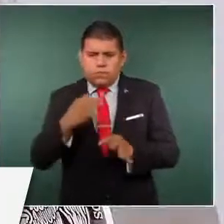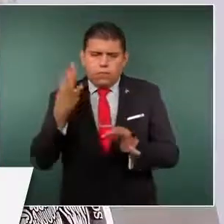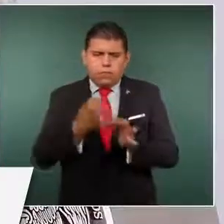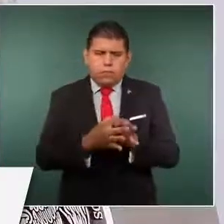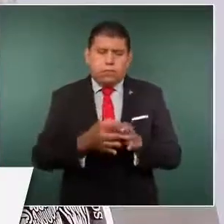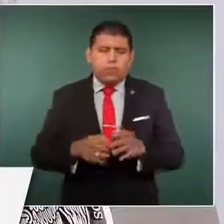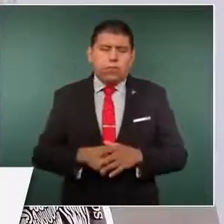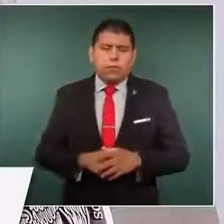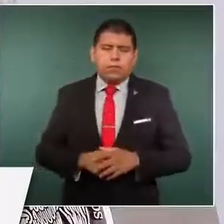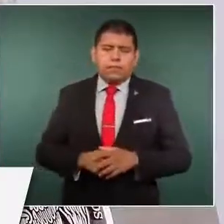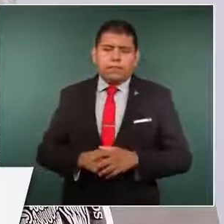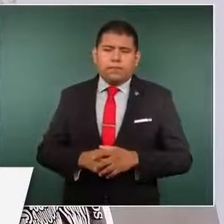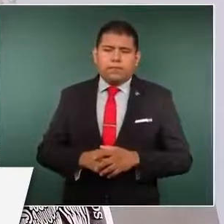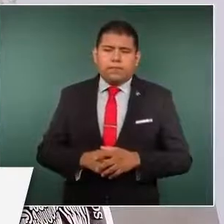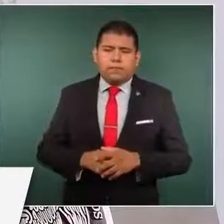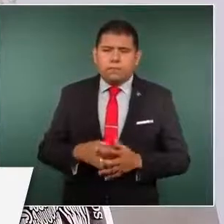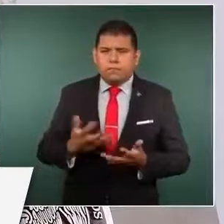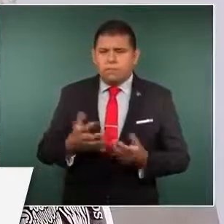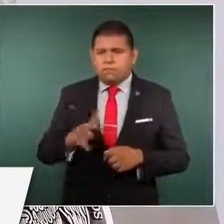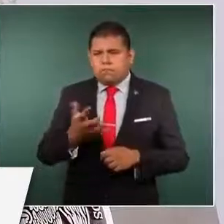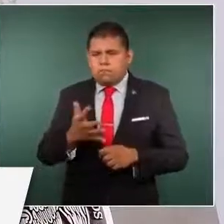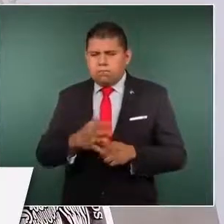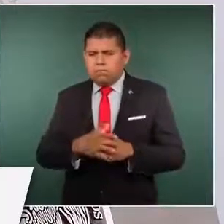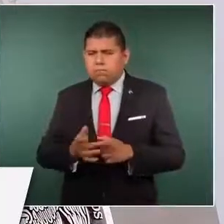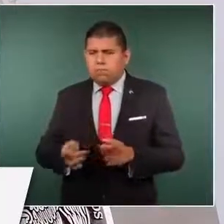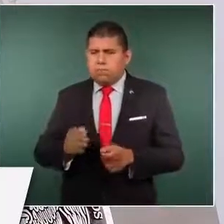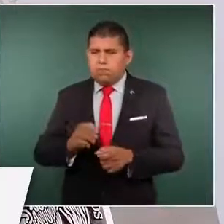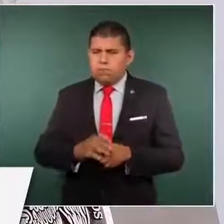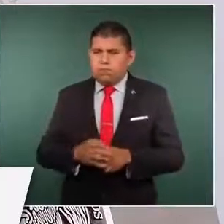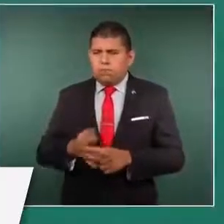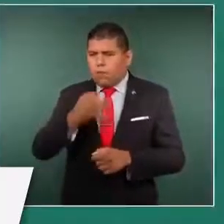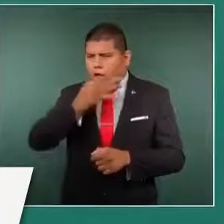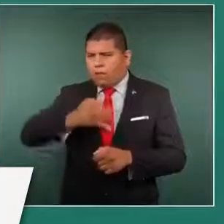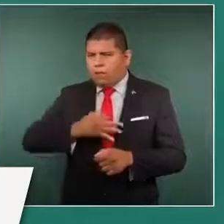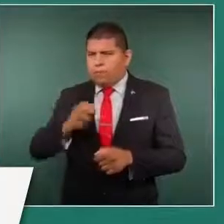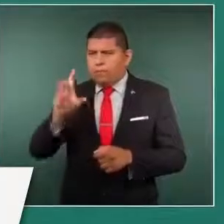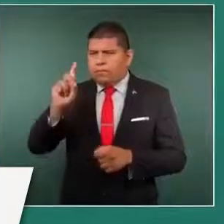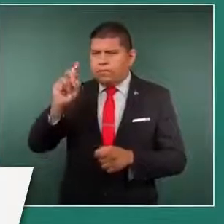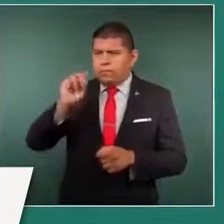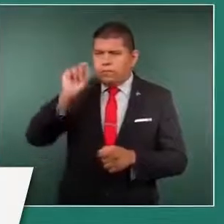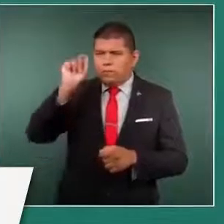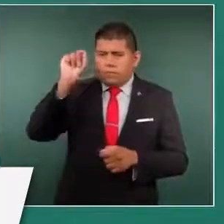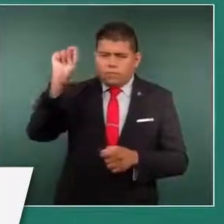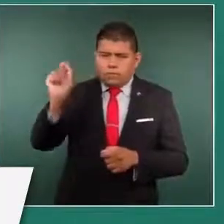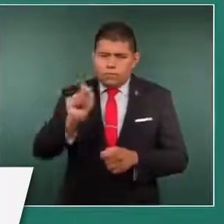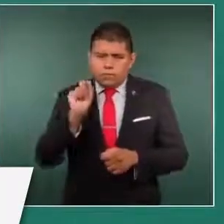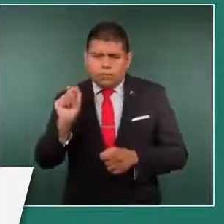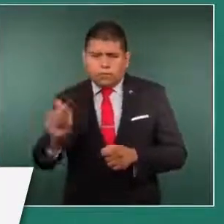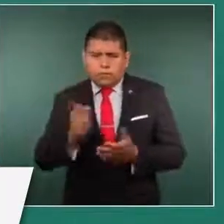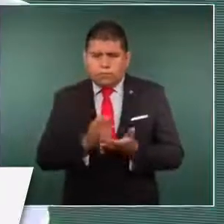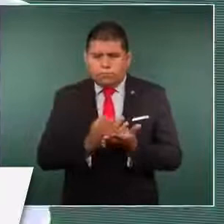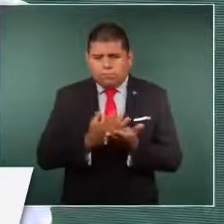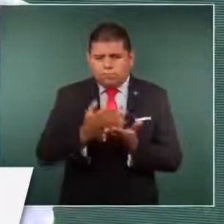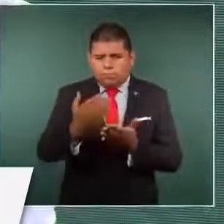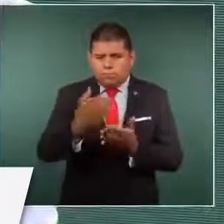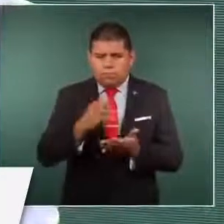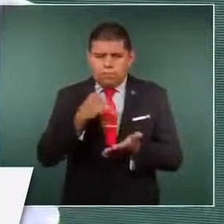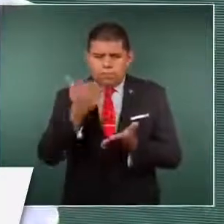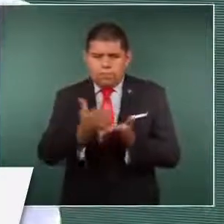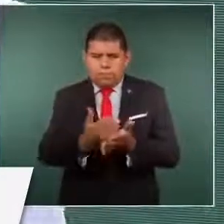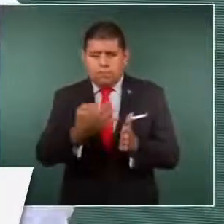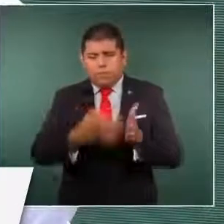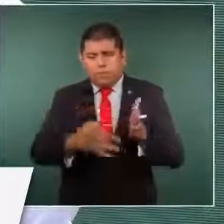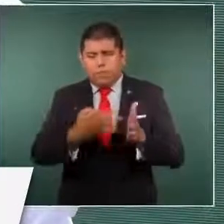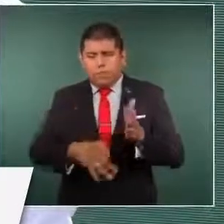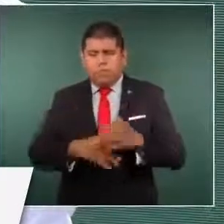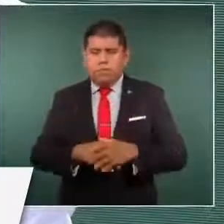ahora, según el informe que me entregaron, 30% de avance en esa.